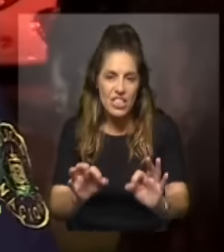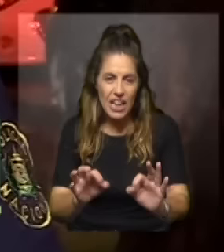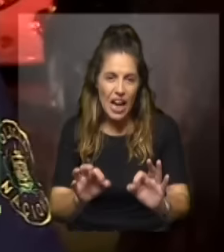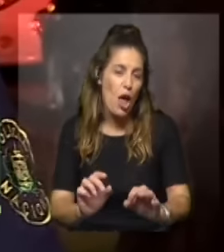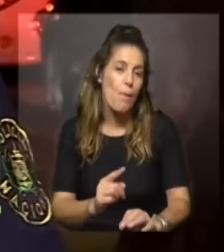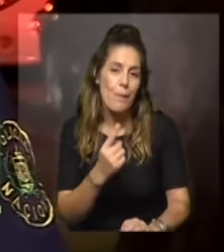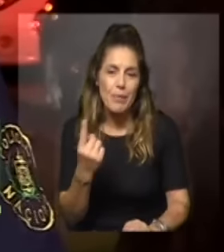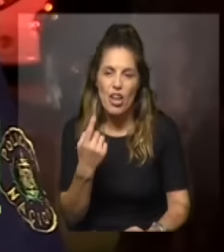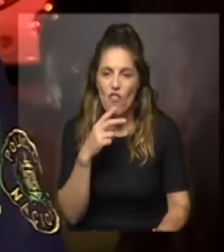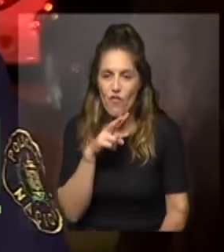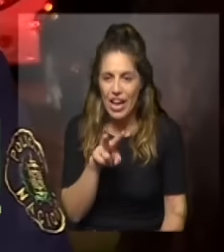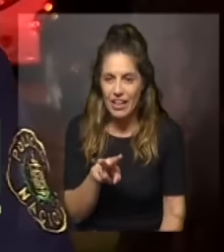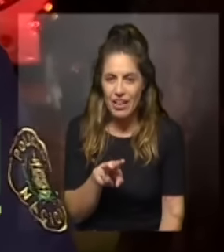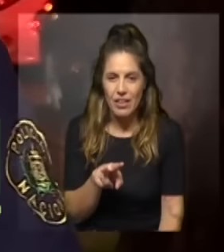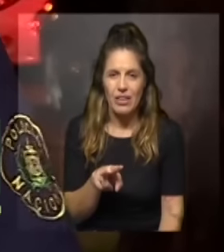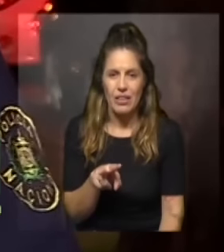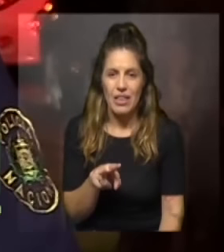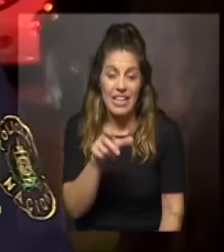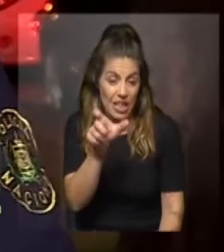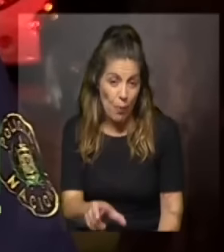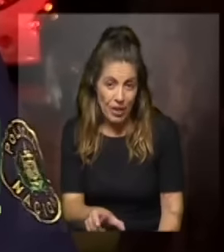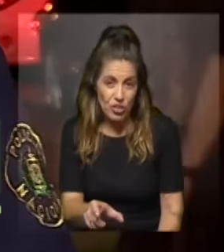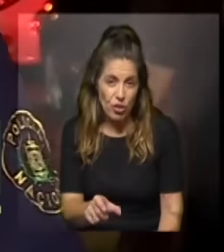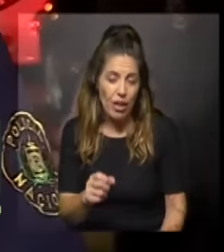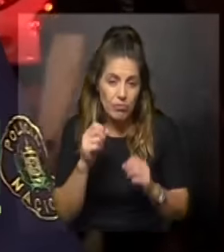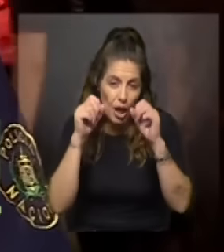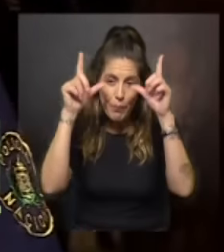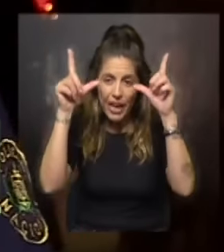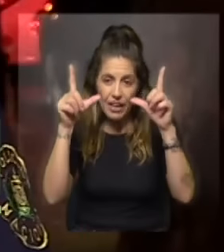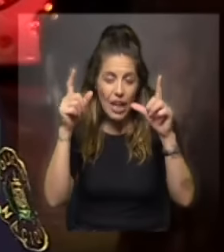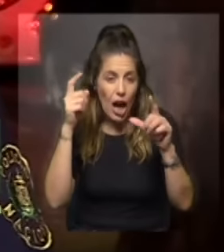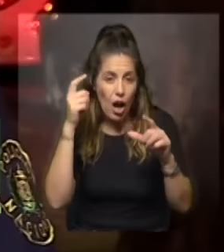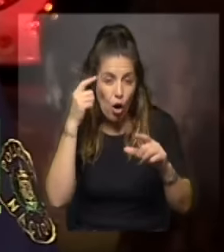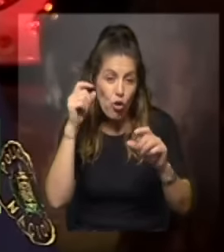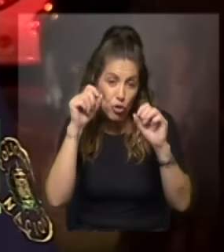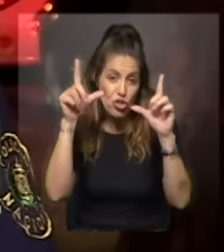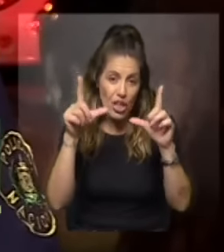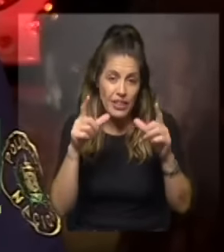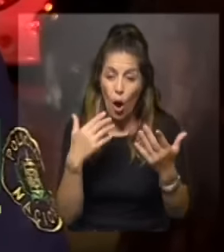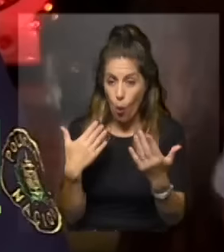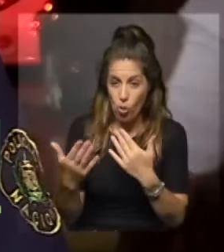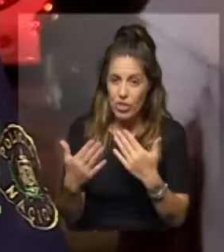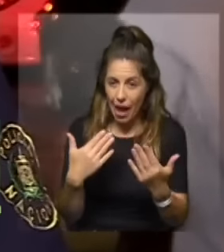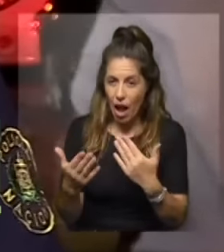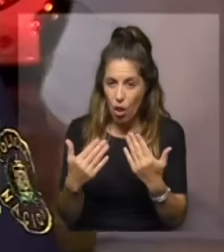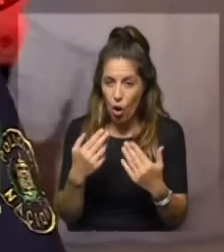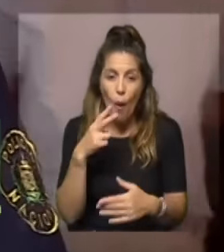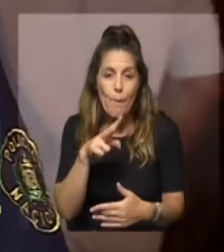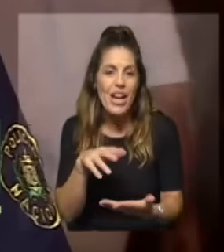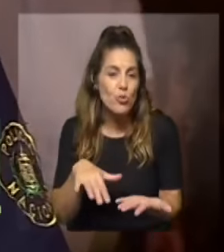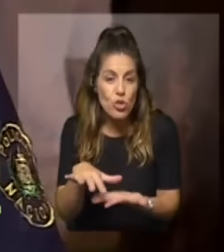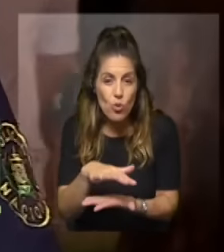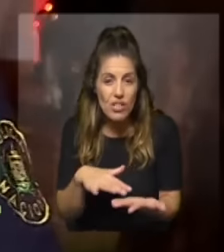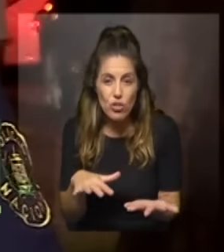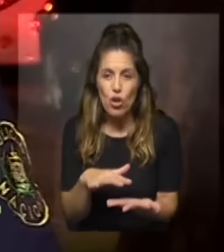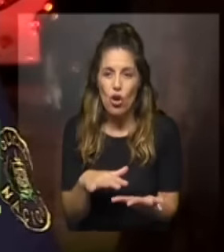bueno primero ver si la persona está está despierta o está consciente Obviamente que mantener un diálogo ver cuál es su situación